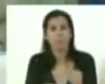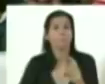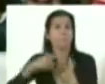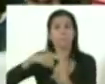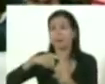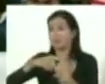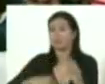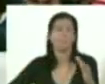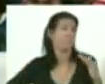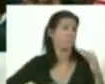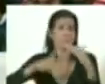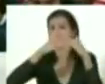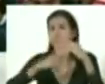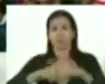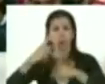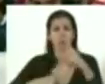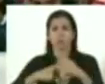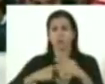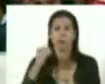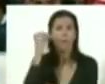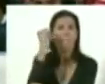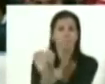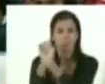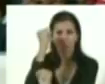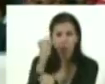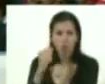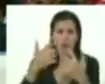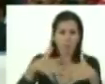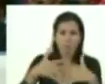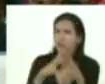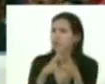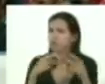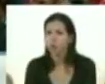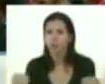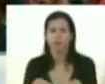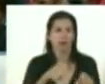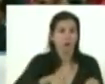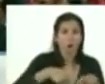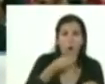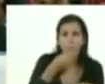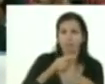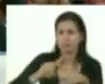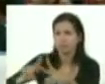producción del aparato industrial, agroindustrial